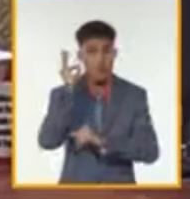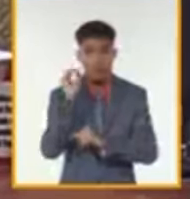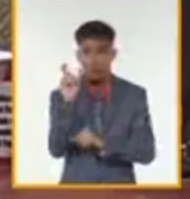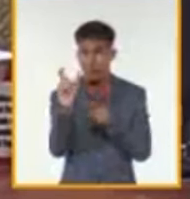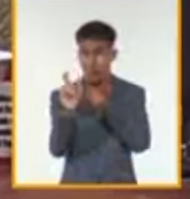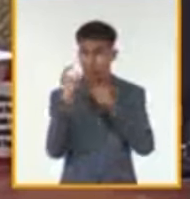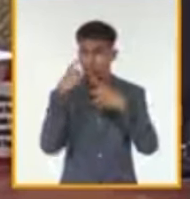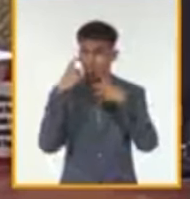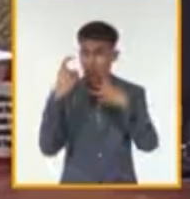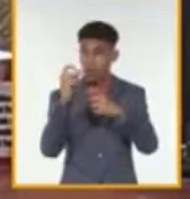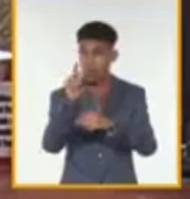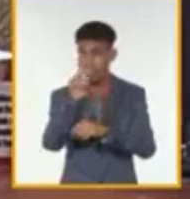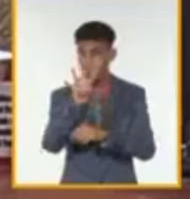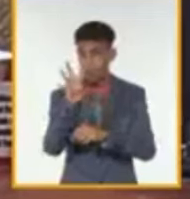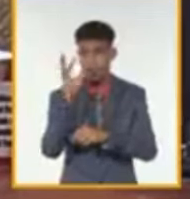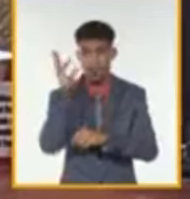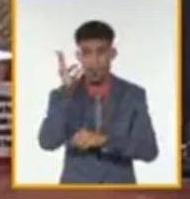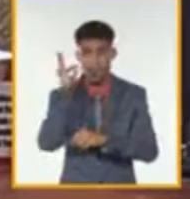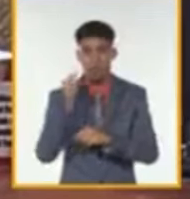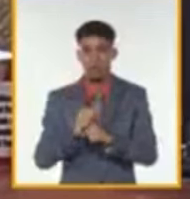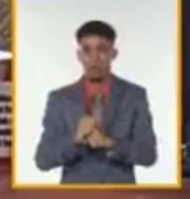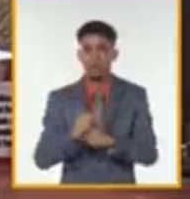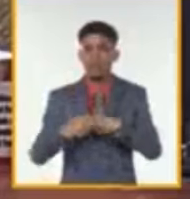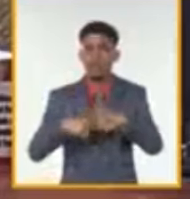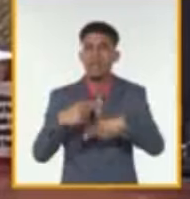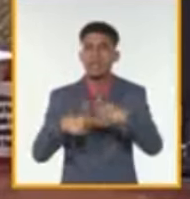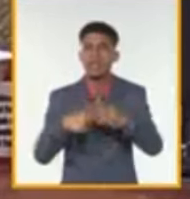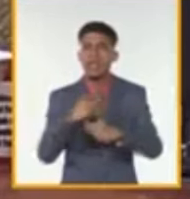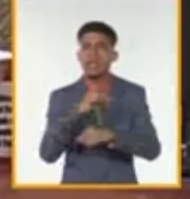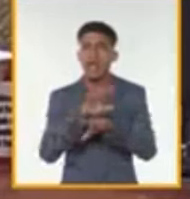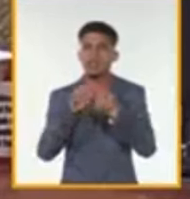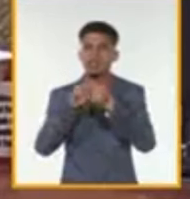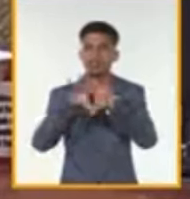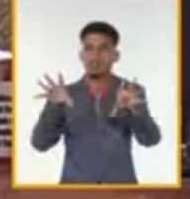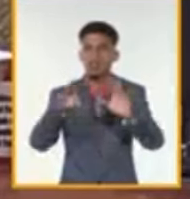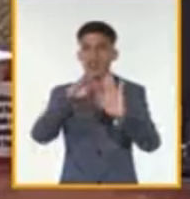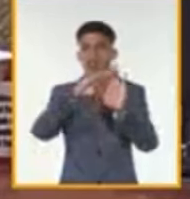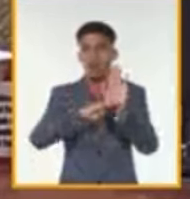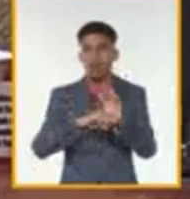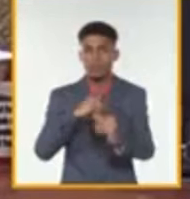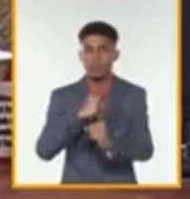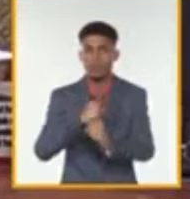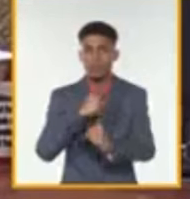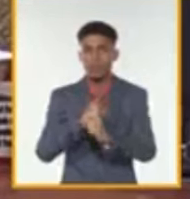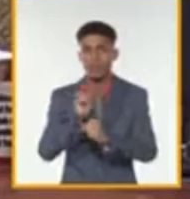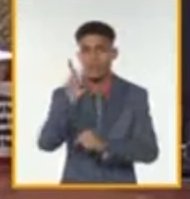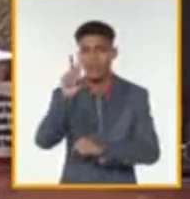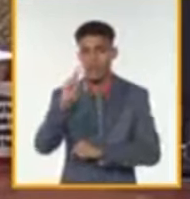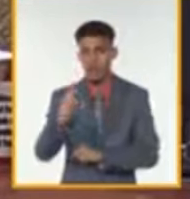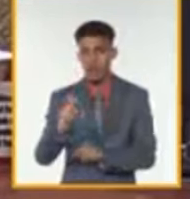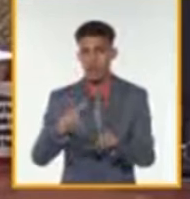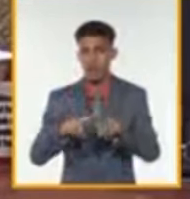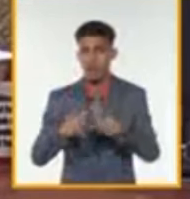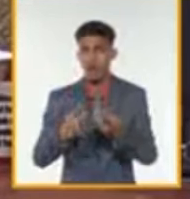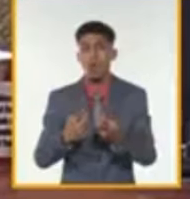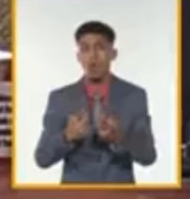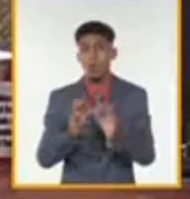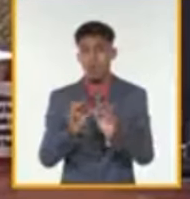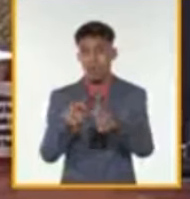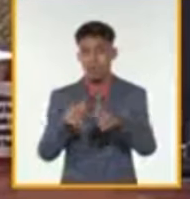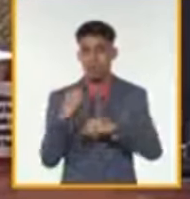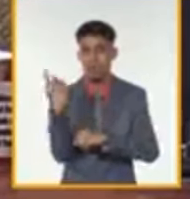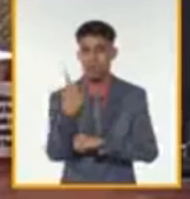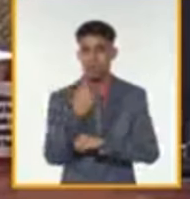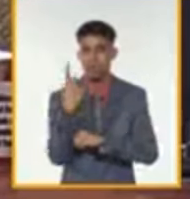los cubanos Pues bueno hacer el llamamiento o hacer el la lanzamiento del programa de trabajo en villac Clara por la rendición de cuentas